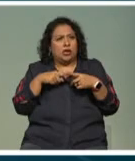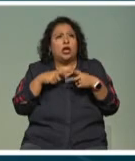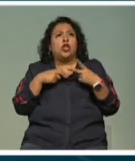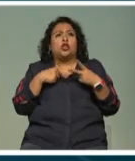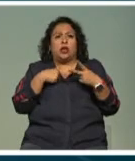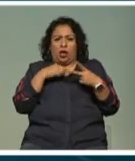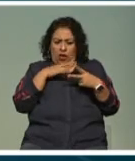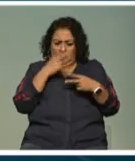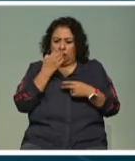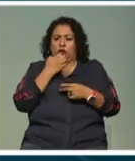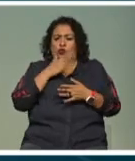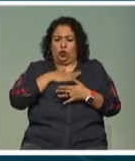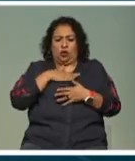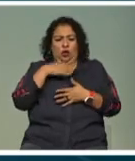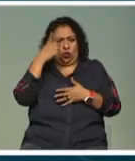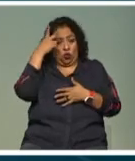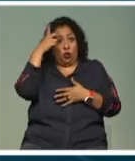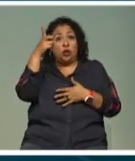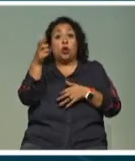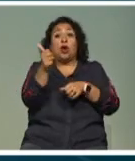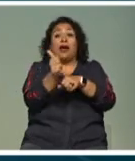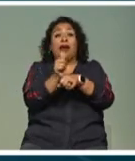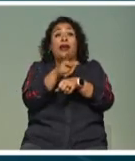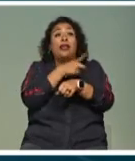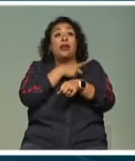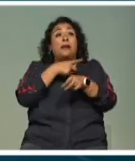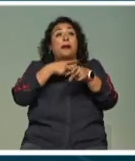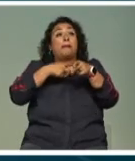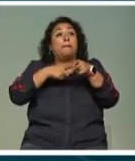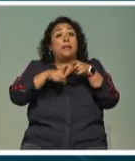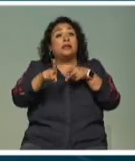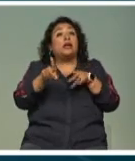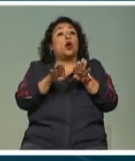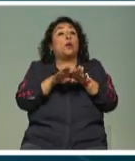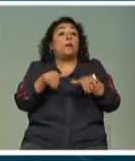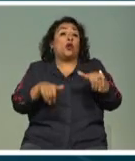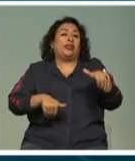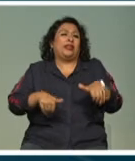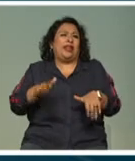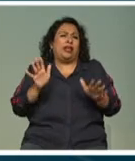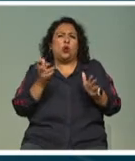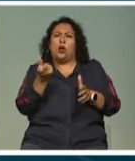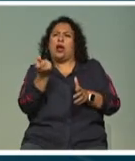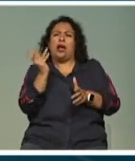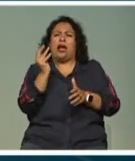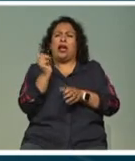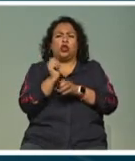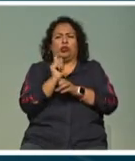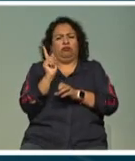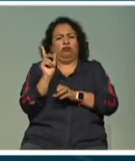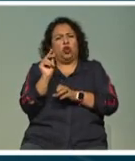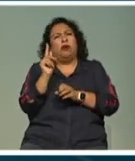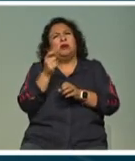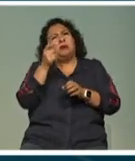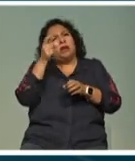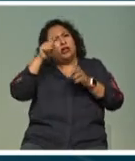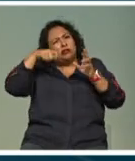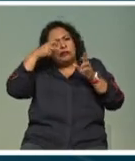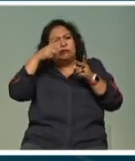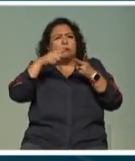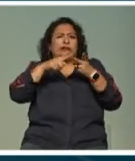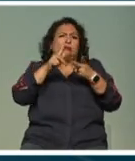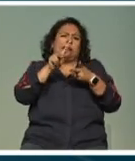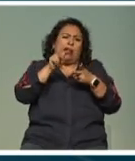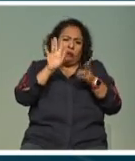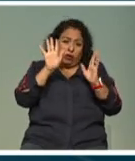propia escuela, el actor tiene que comenzar haciendo teatro. Hay actores que no, que comienzan haciendo cine o televisión.